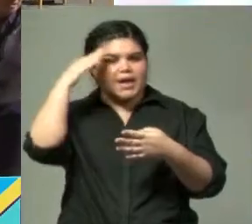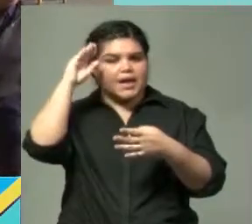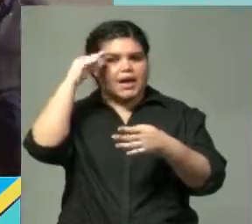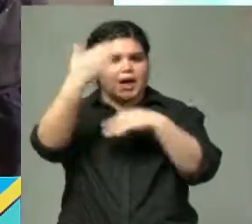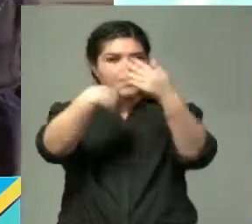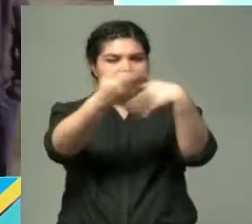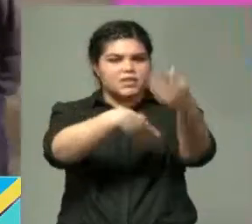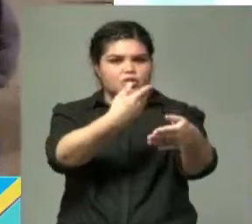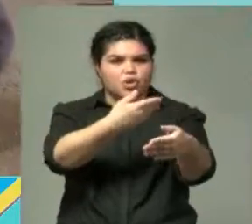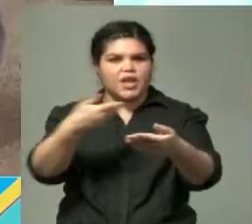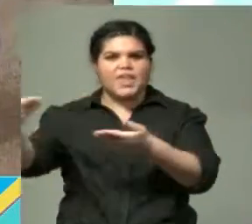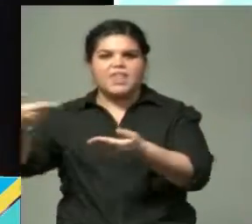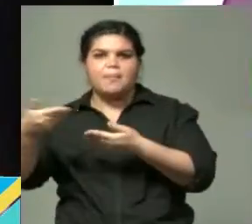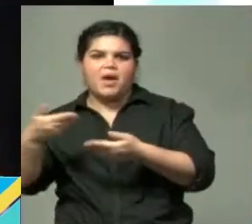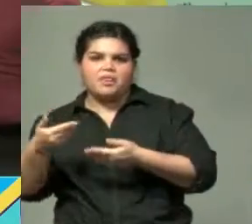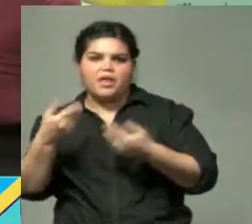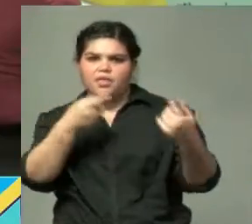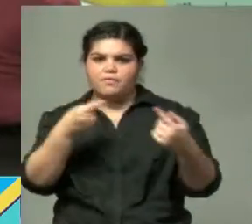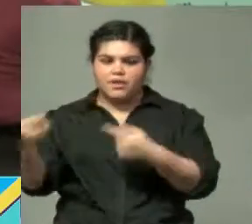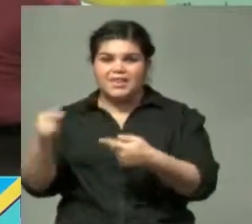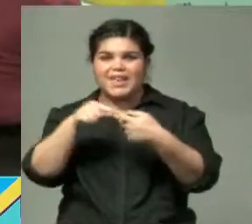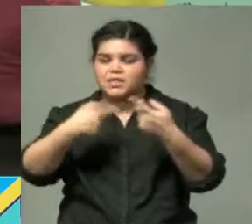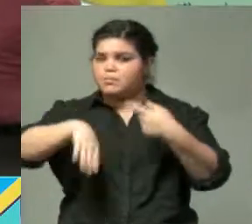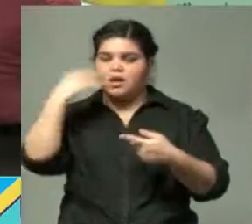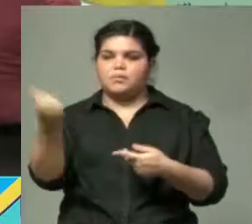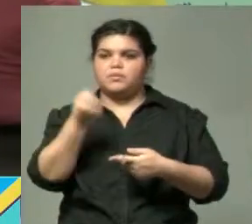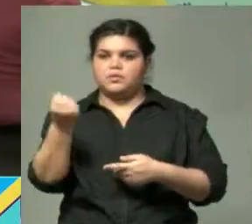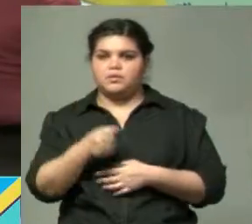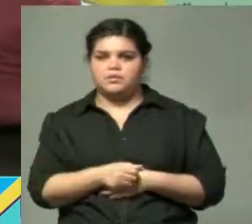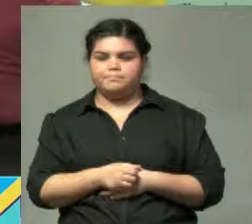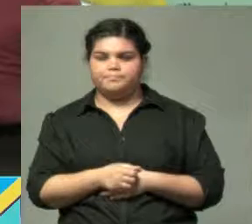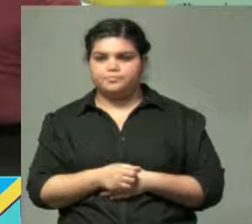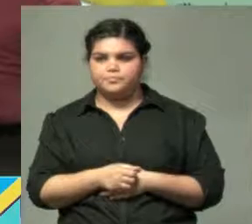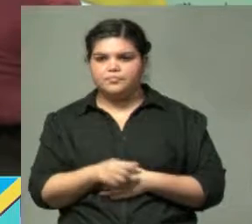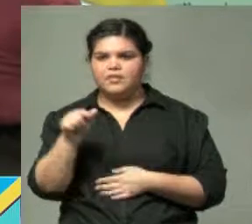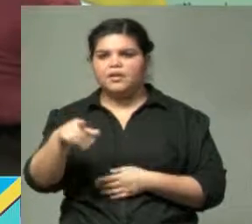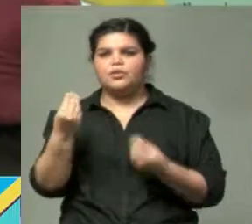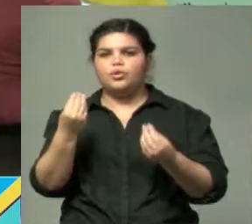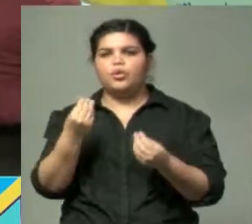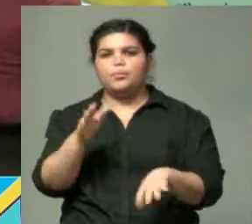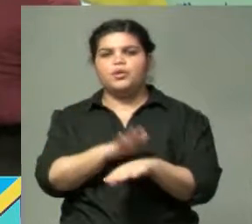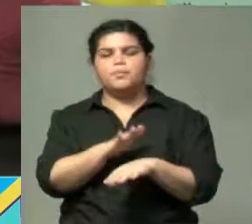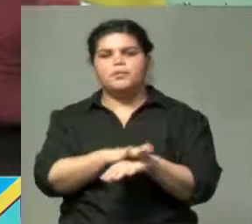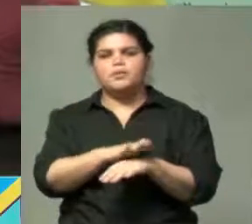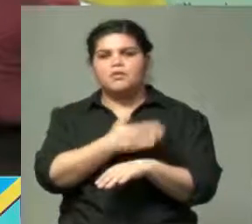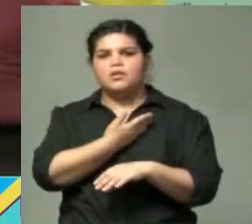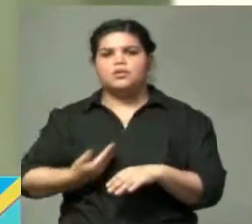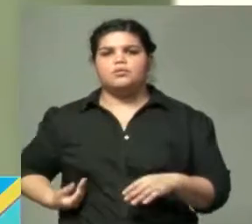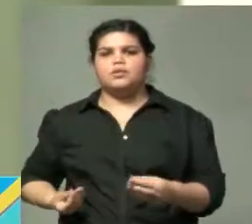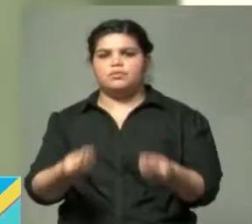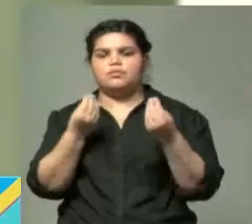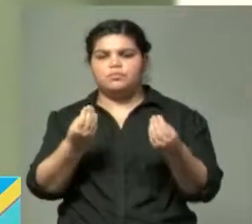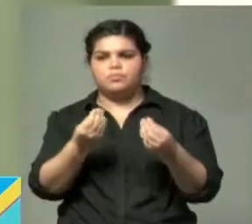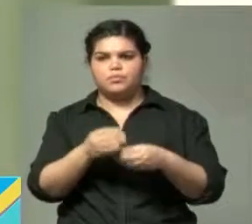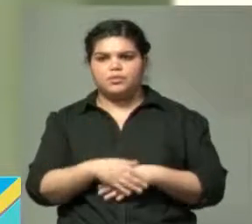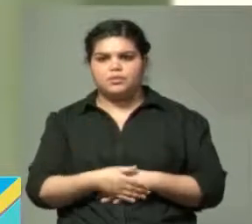los requeridos y ¿Y lo ahí que cuál es el rol del realmente Estado? se... Digo, porque Ese en su es central, momento, es central. lo escuchaba Kirchner hace unos días decir, bueno, en